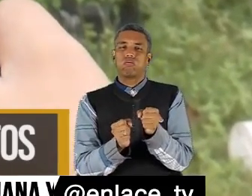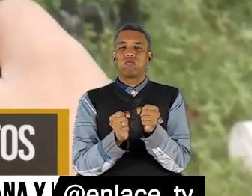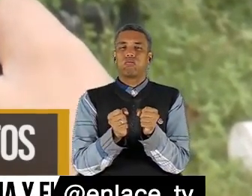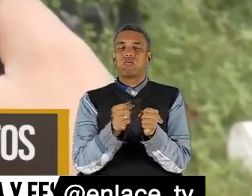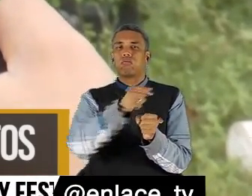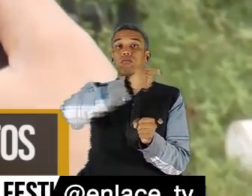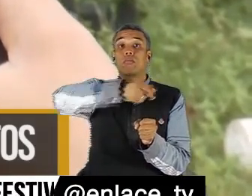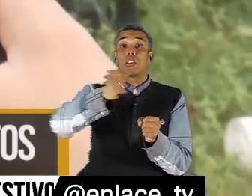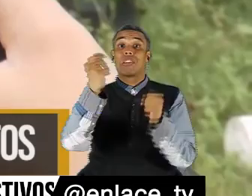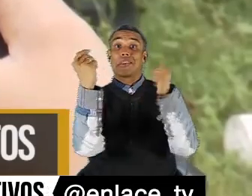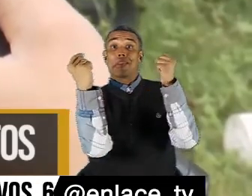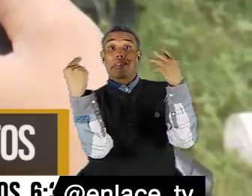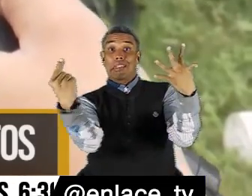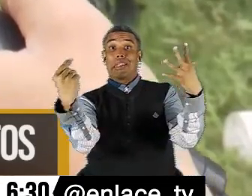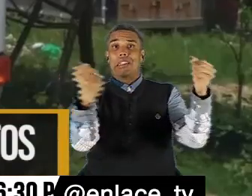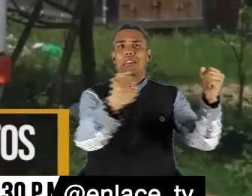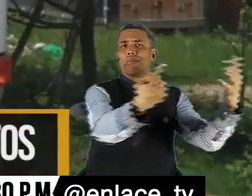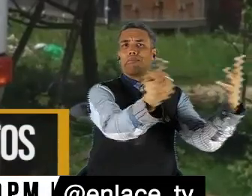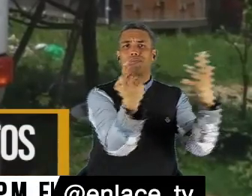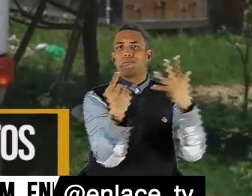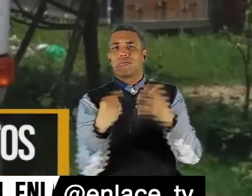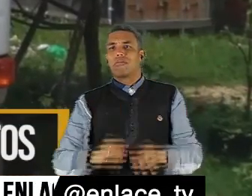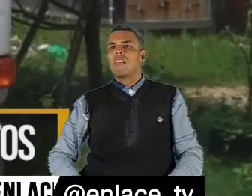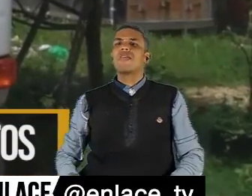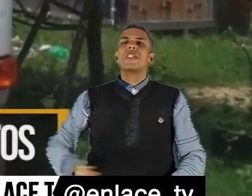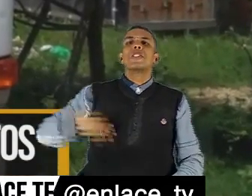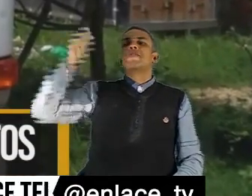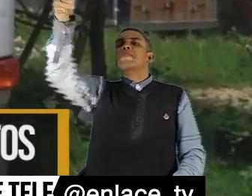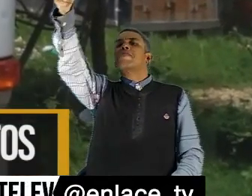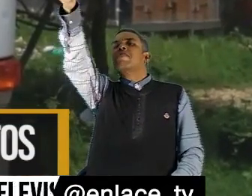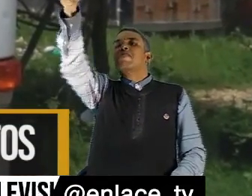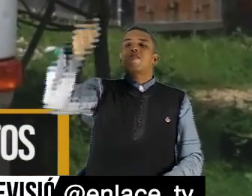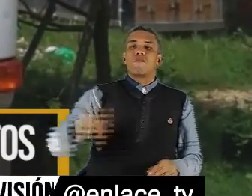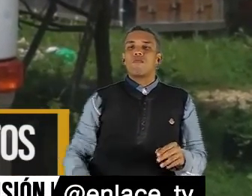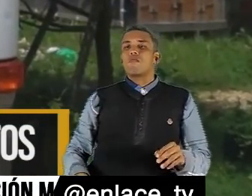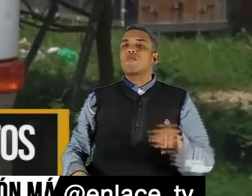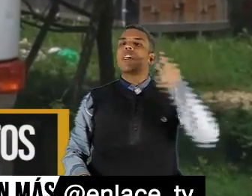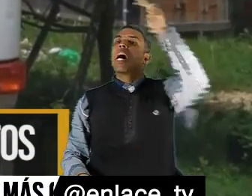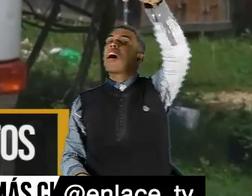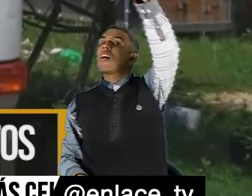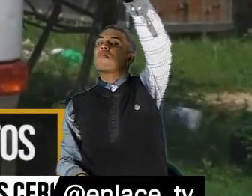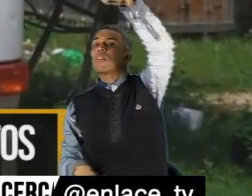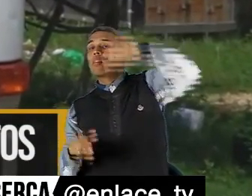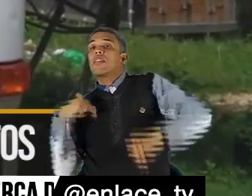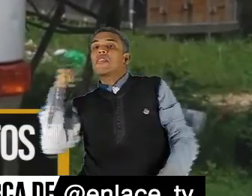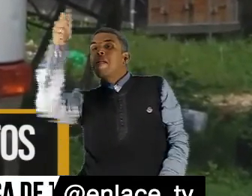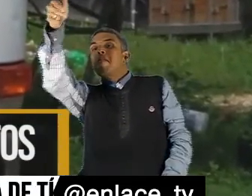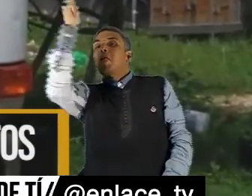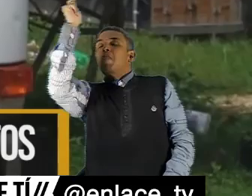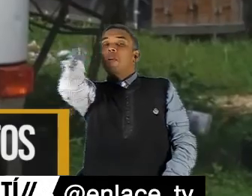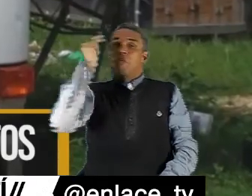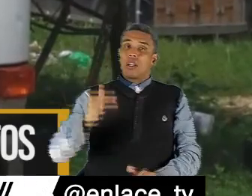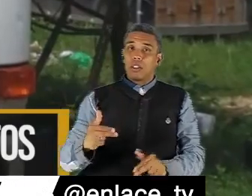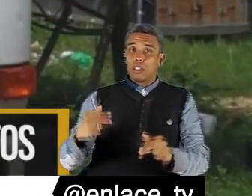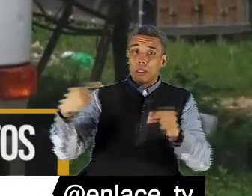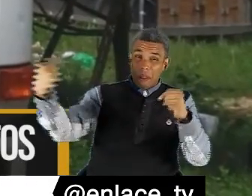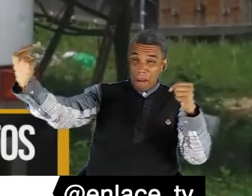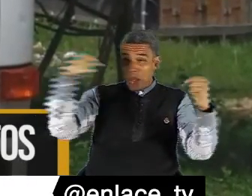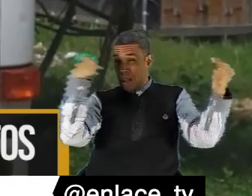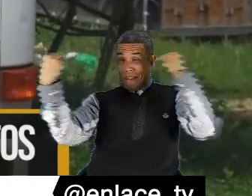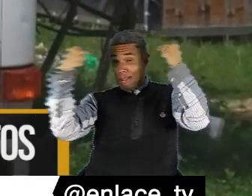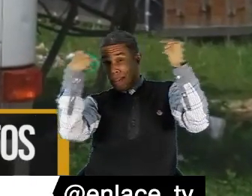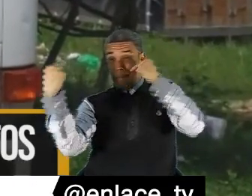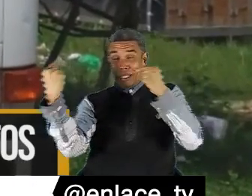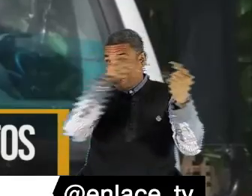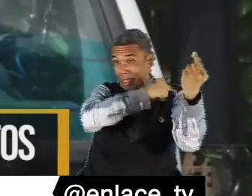personas armadas, y nos cogieron a impactos de bala. La verdad es que no sabemos si fue robo, con qué intención lo hicieron, pero ya